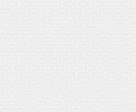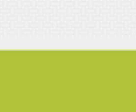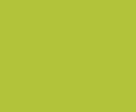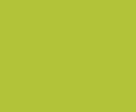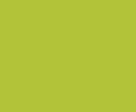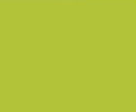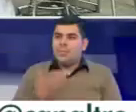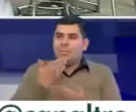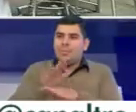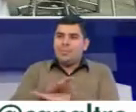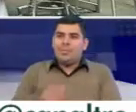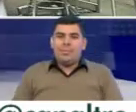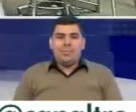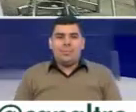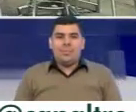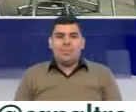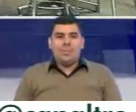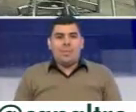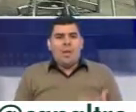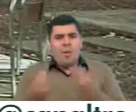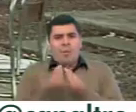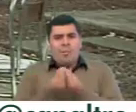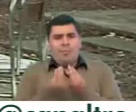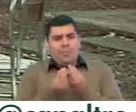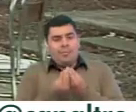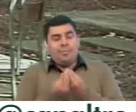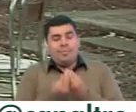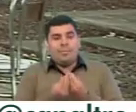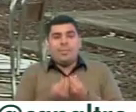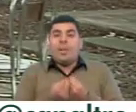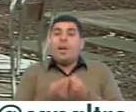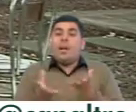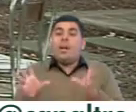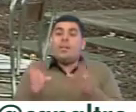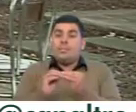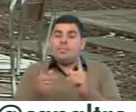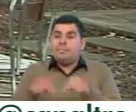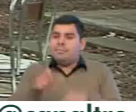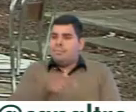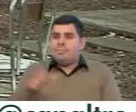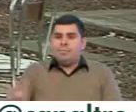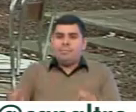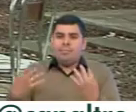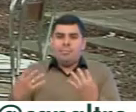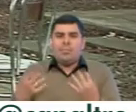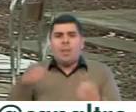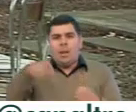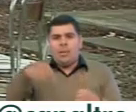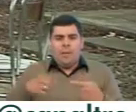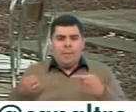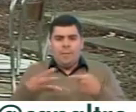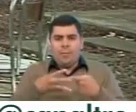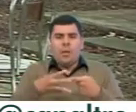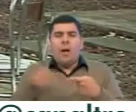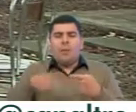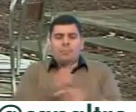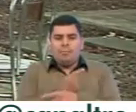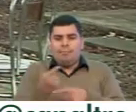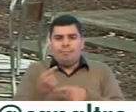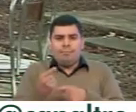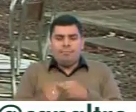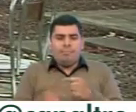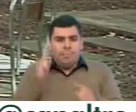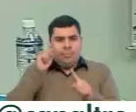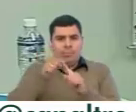Teatro.com. Compañeros y televidentes, pues en este foro será el cierre de la Semana por la Paz que se desarrolla aquí en la capital del